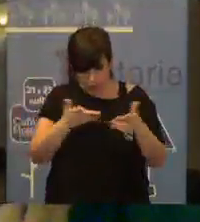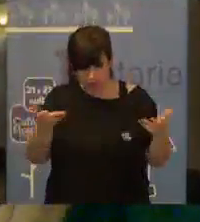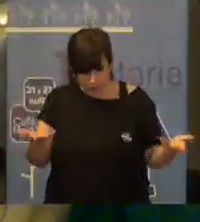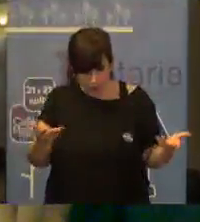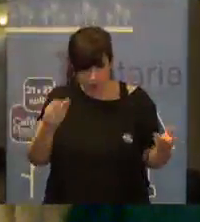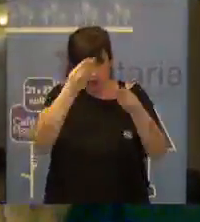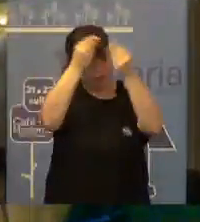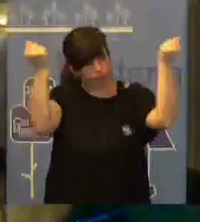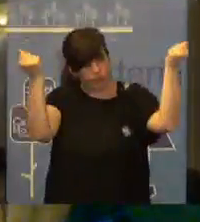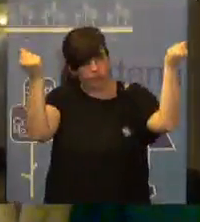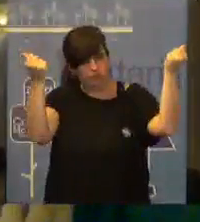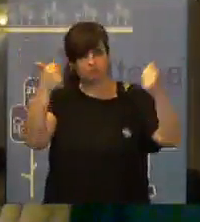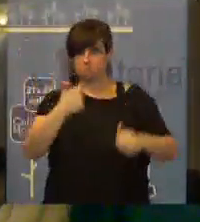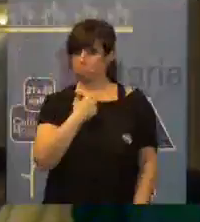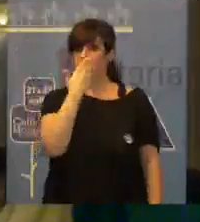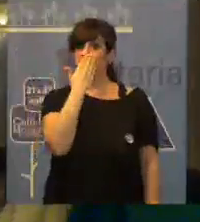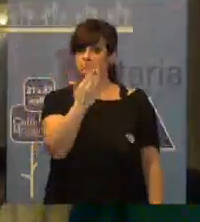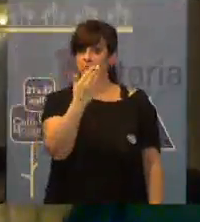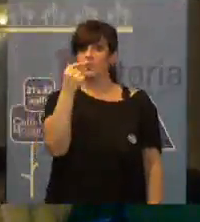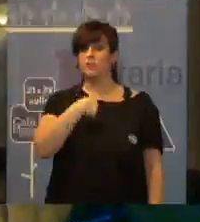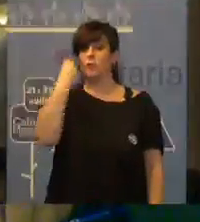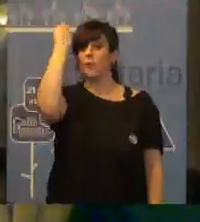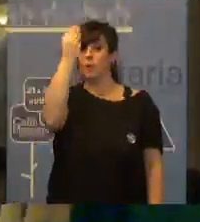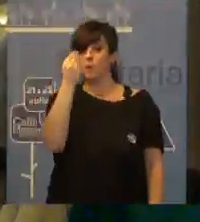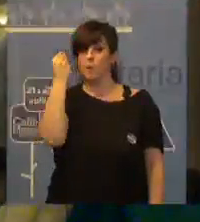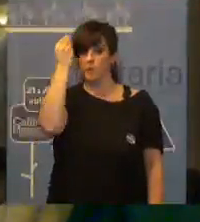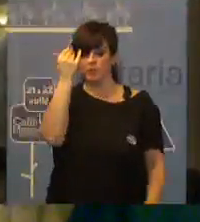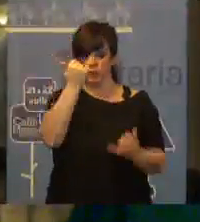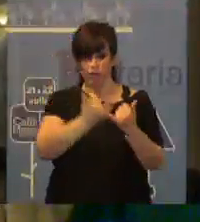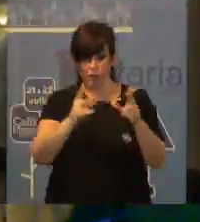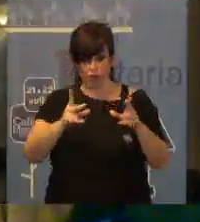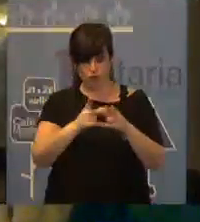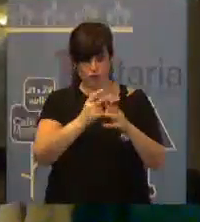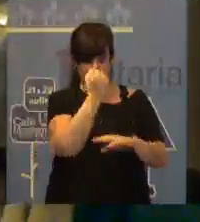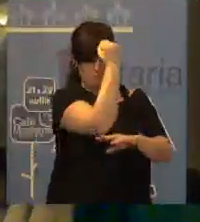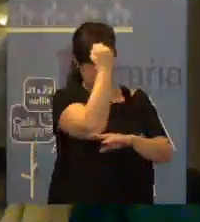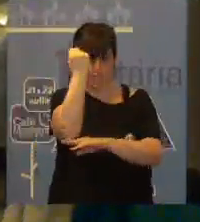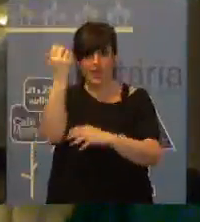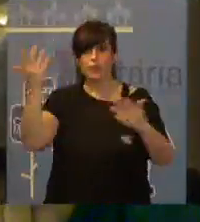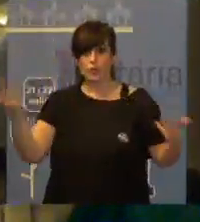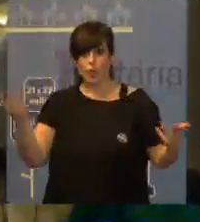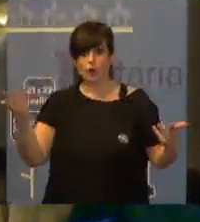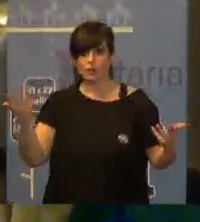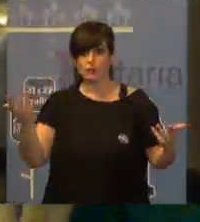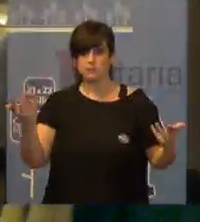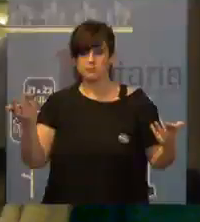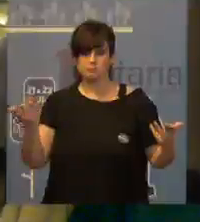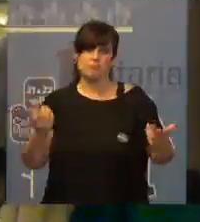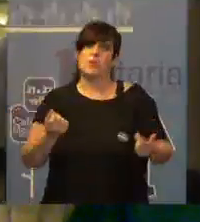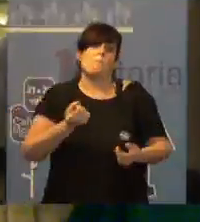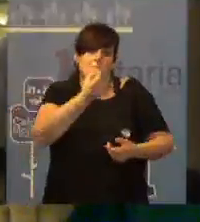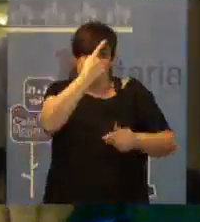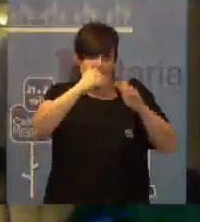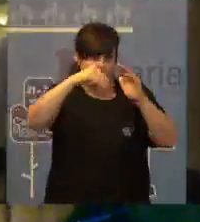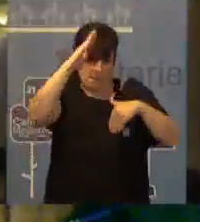sinceramente, sigo creendo que os eixos fundamentais que caracterizan esta sociedade para mí son básicamente, hai miles, e por